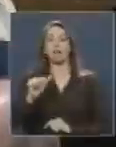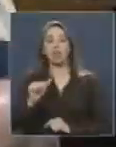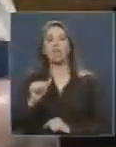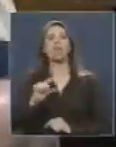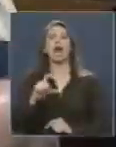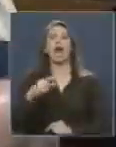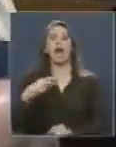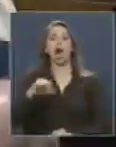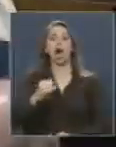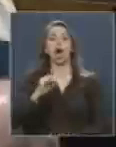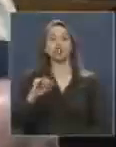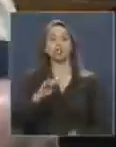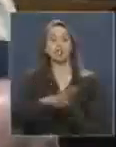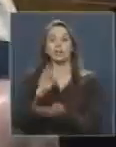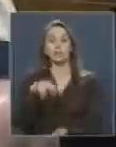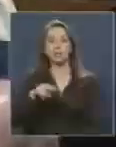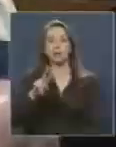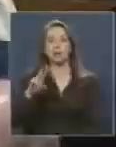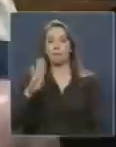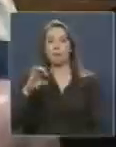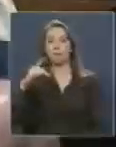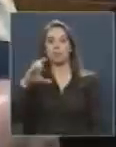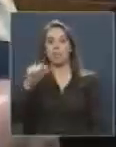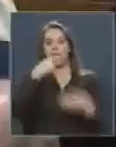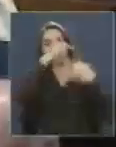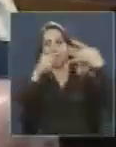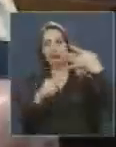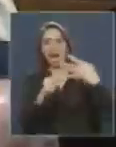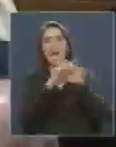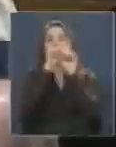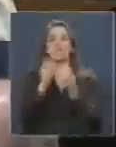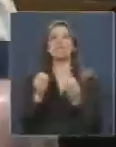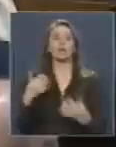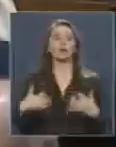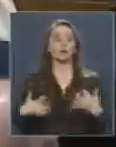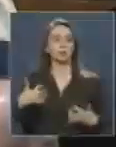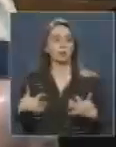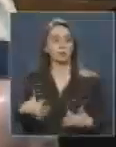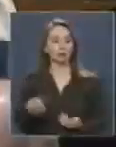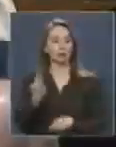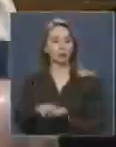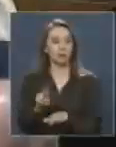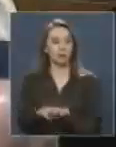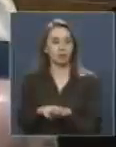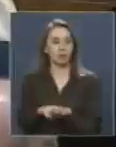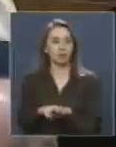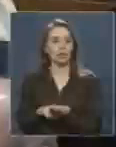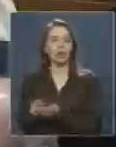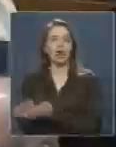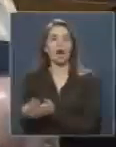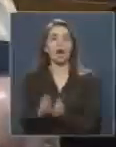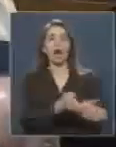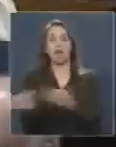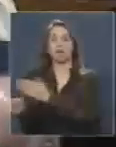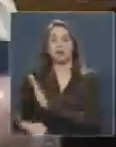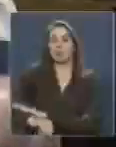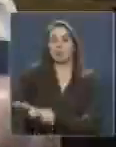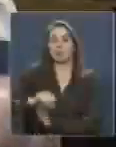Ho Chi Minh o a Benbela. Entonces, ¿qué es lo que irrita realmente a la extrema derecha